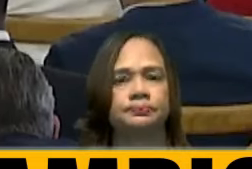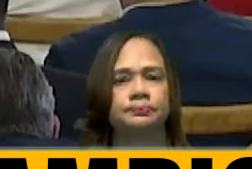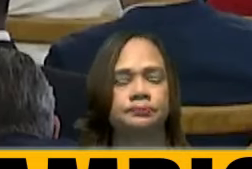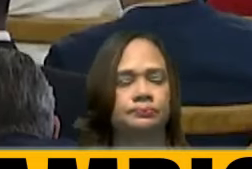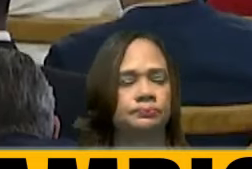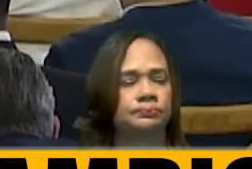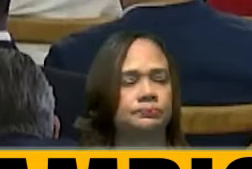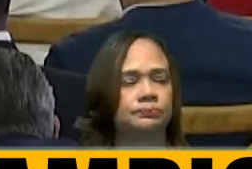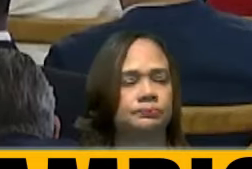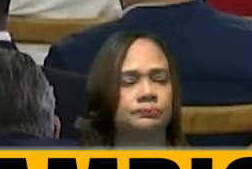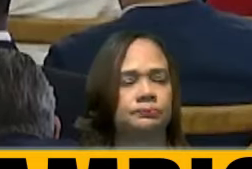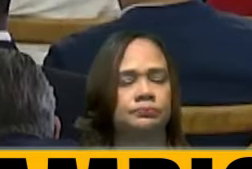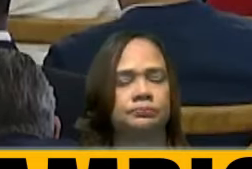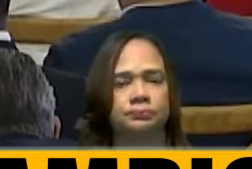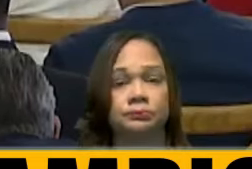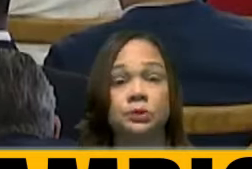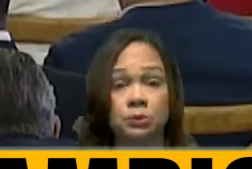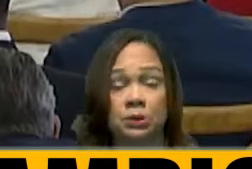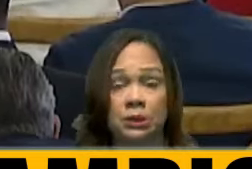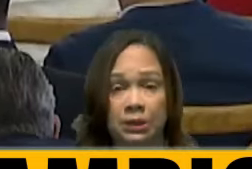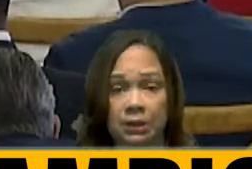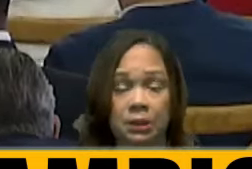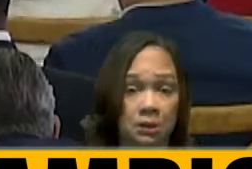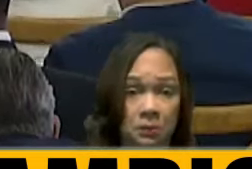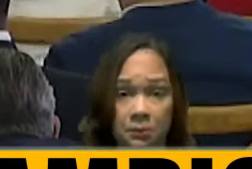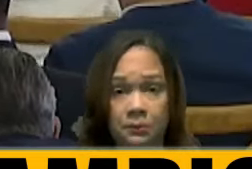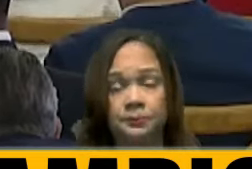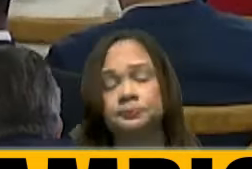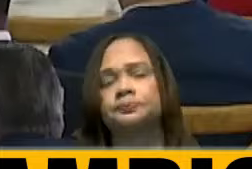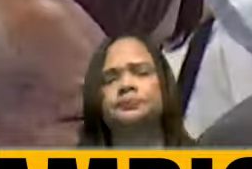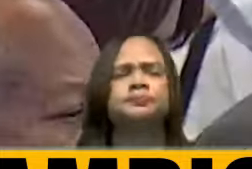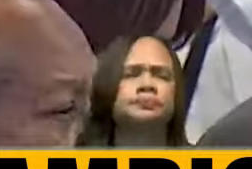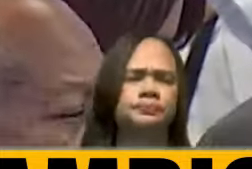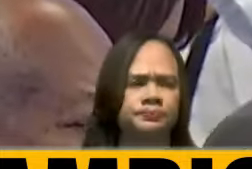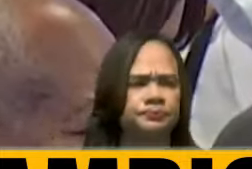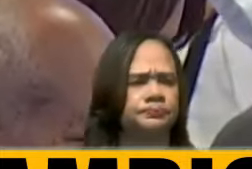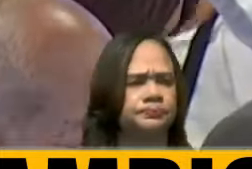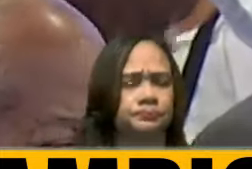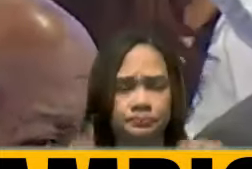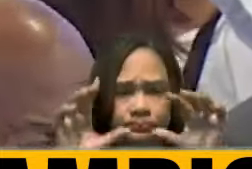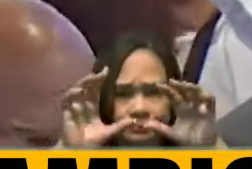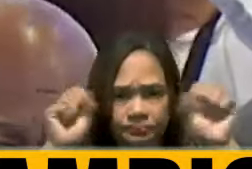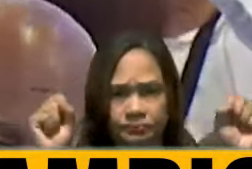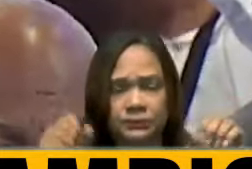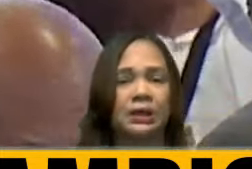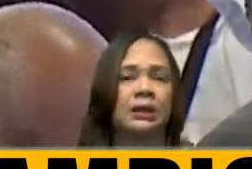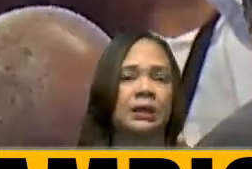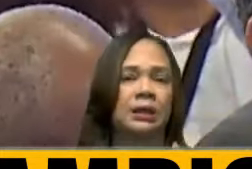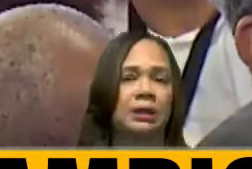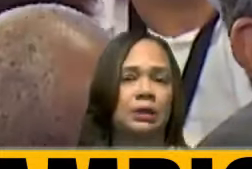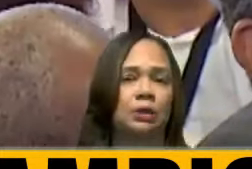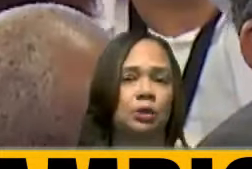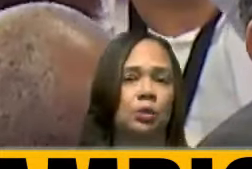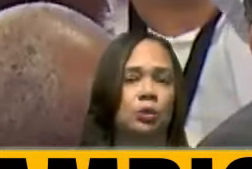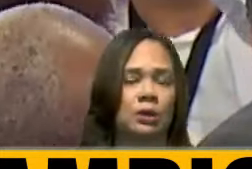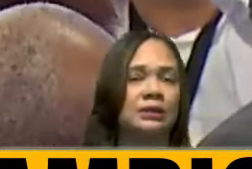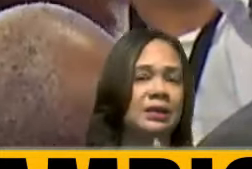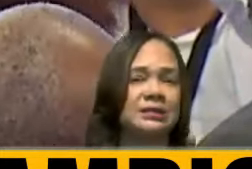separada Buenas tardes se señor presidente Buenas tardes a todos de alguna manera presidente bueno diulka Pérez de la